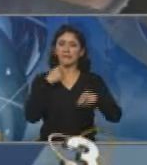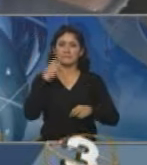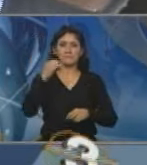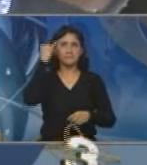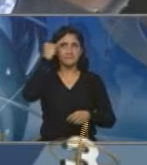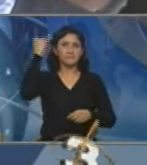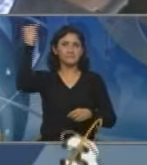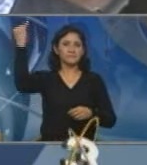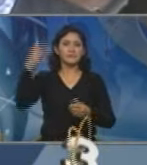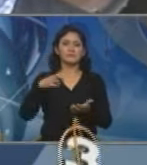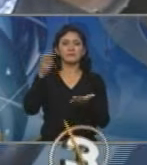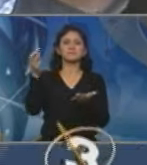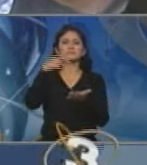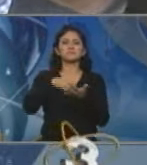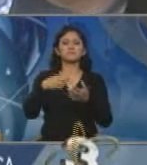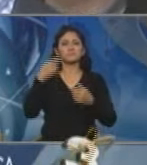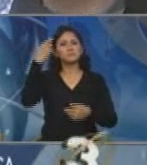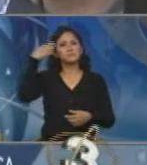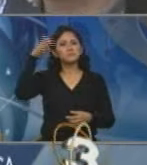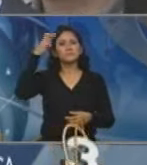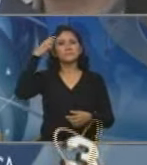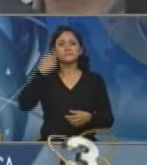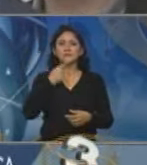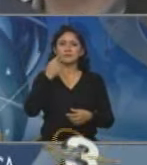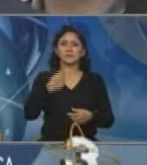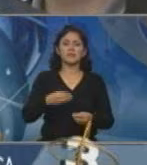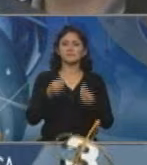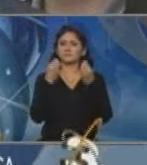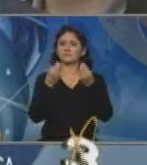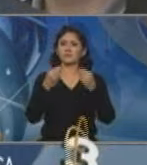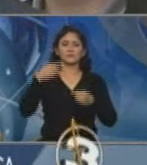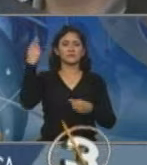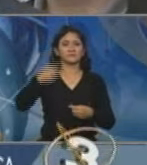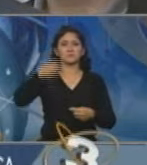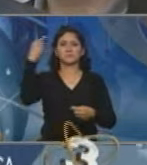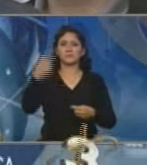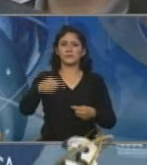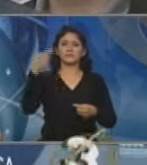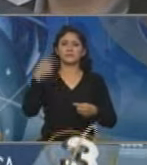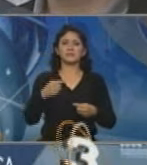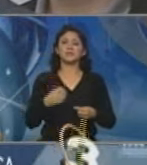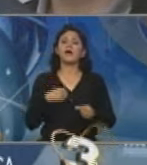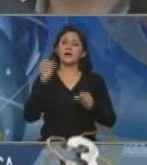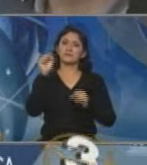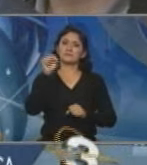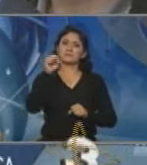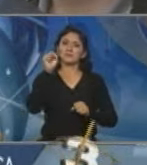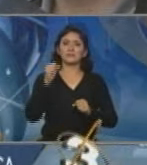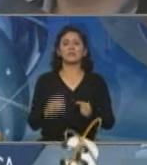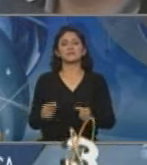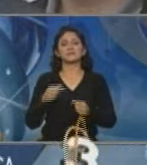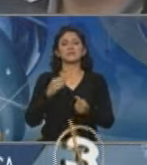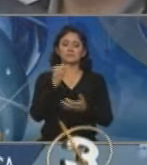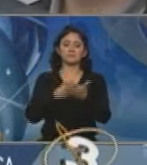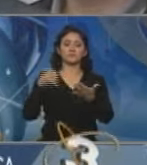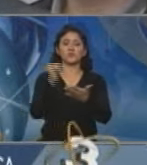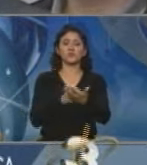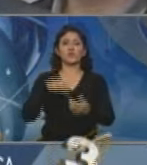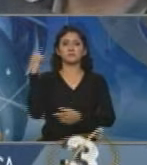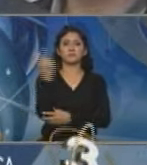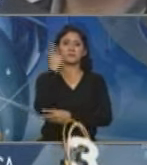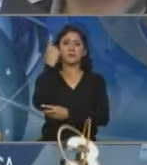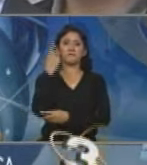política. Muchas veces se acude a la primera vuelta con el empuje de votar por su